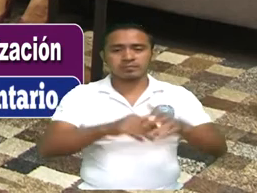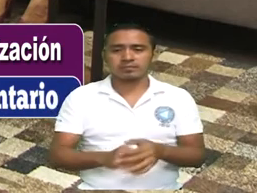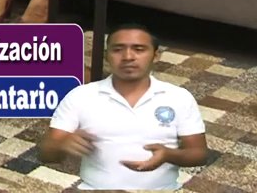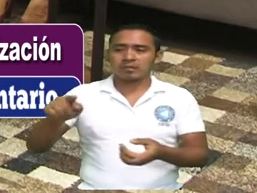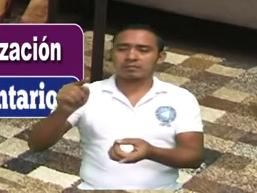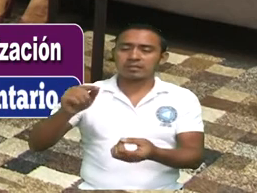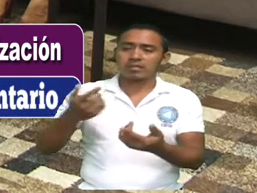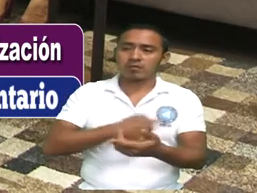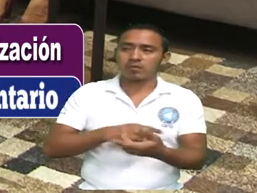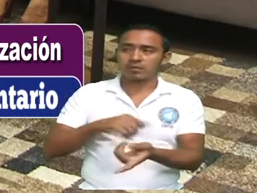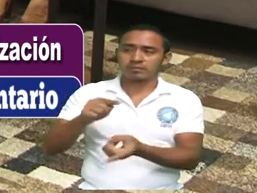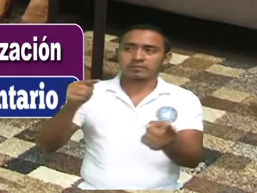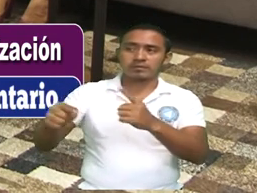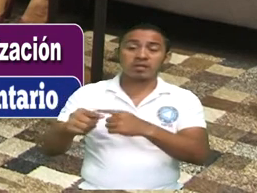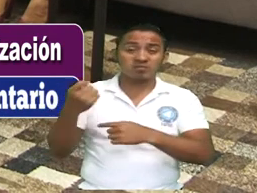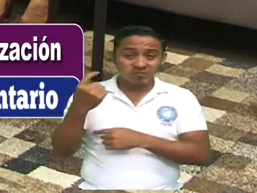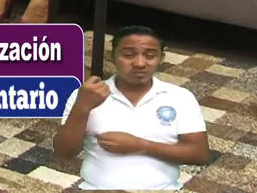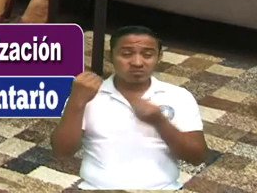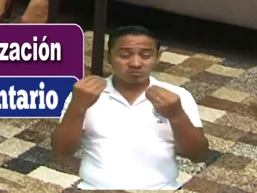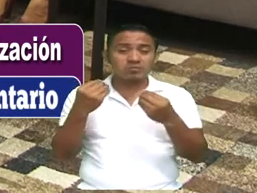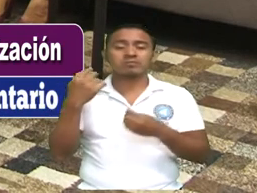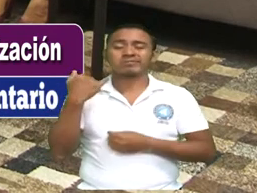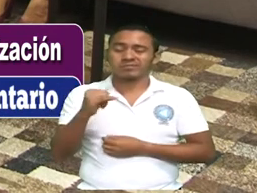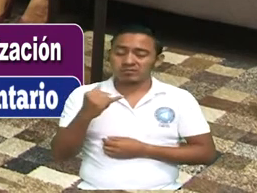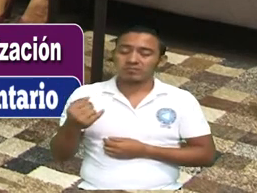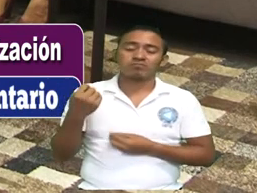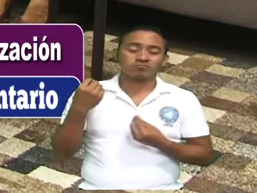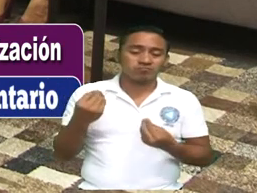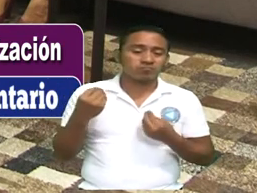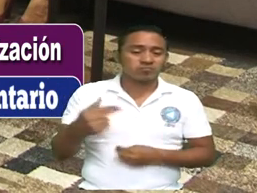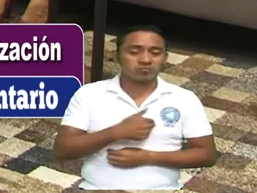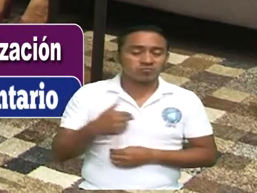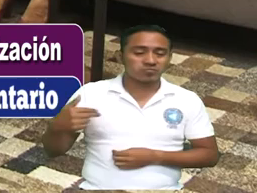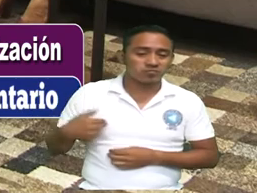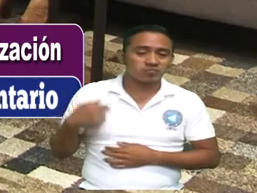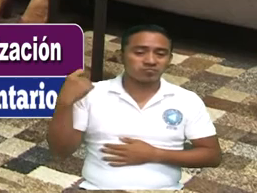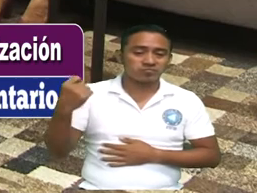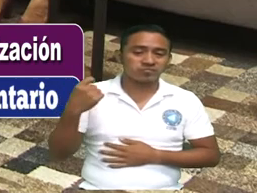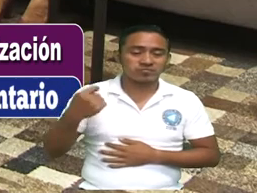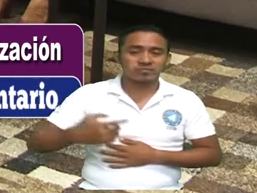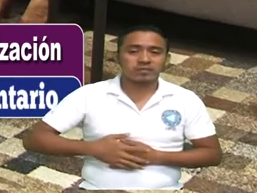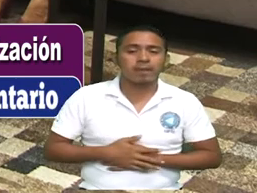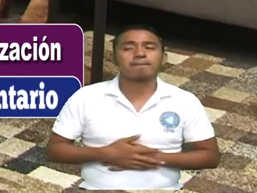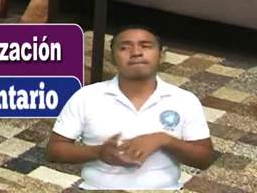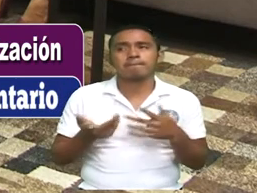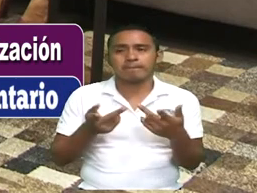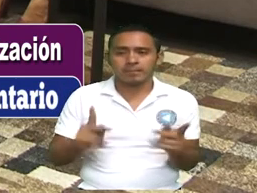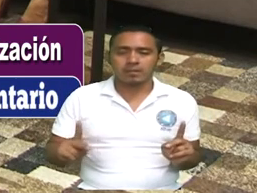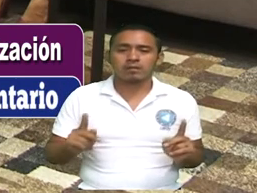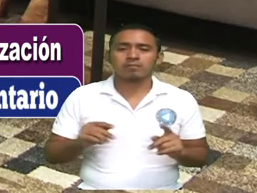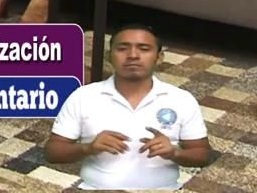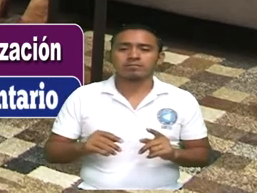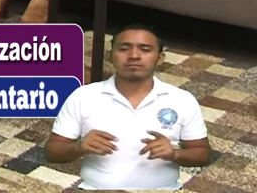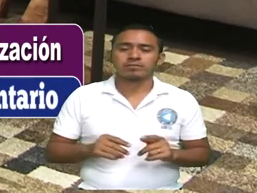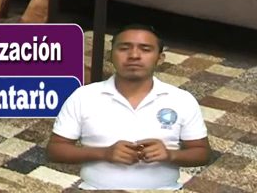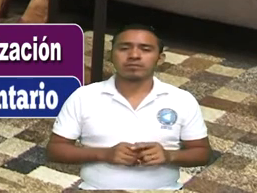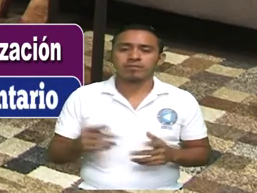nos falta bastante, sí, nos falta todavía mucho que hacer. Pero, por ejemplo, ya las